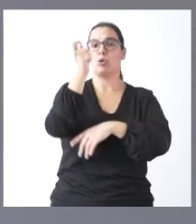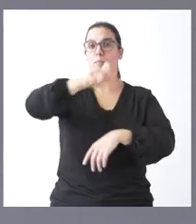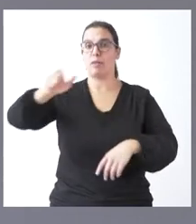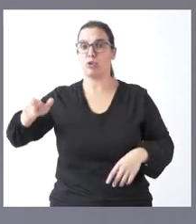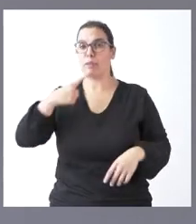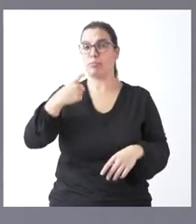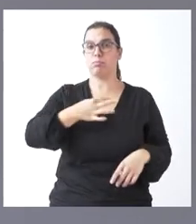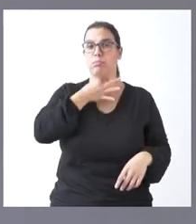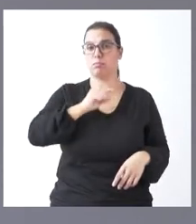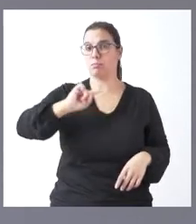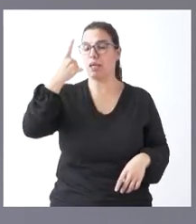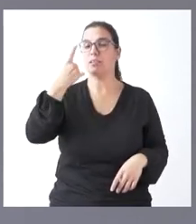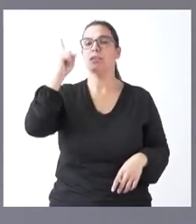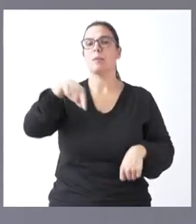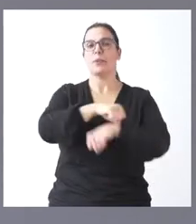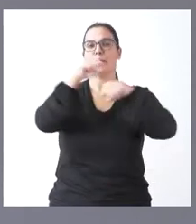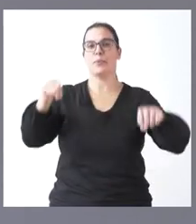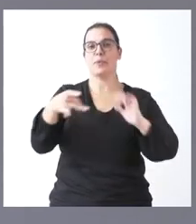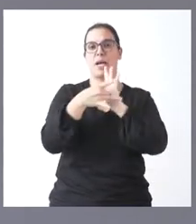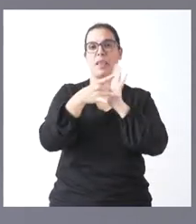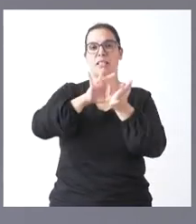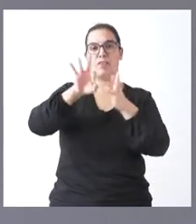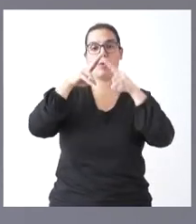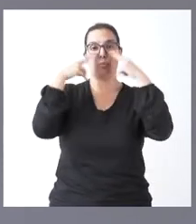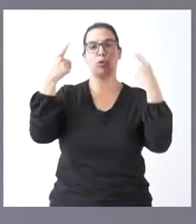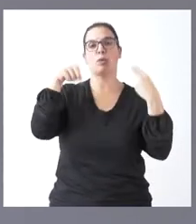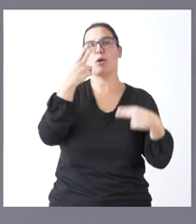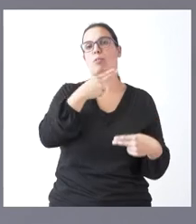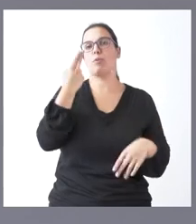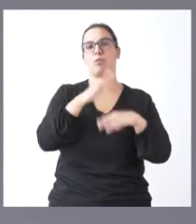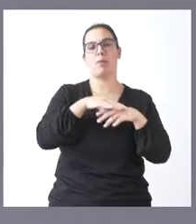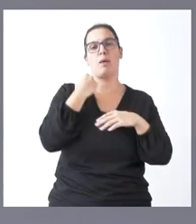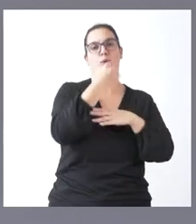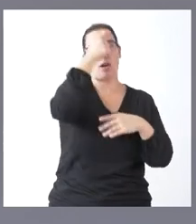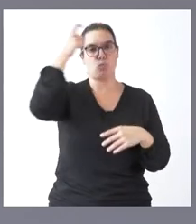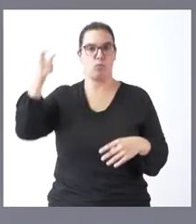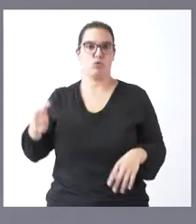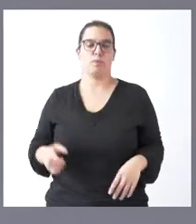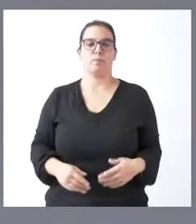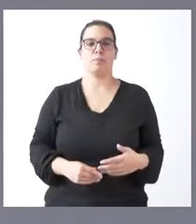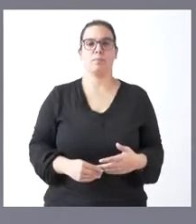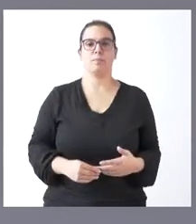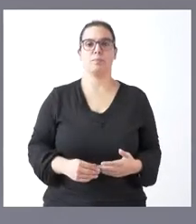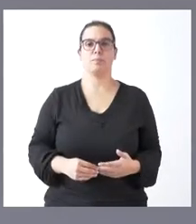con más dificultades A consolidar la calidad de los oídos públicos y al compromiso con el mundo rural de Castilla y León